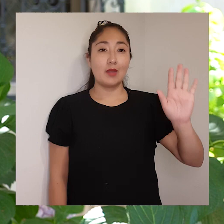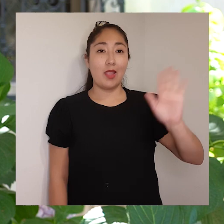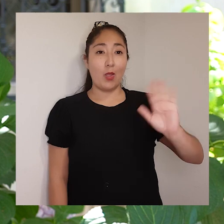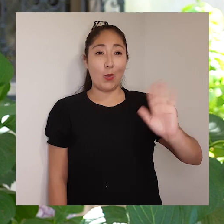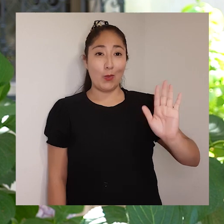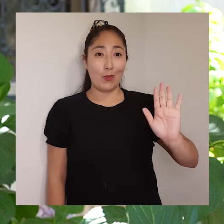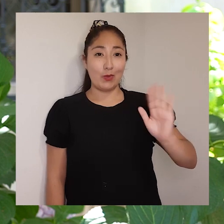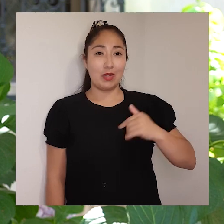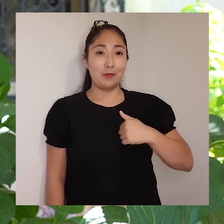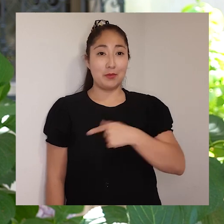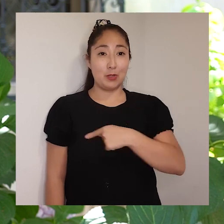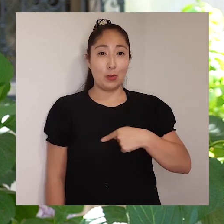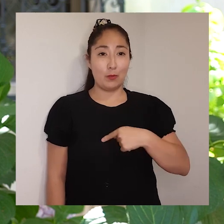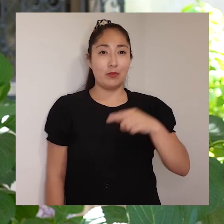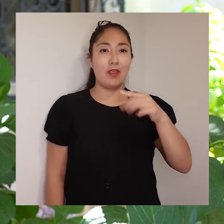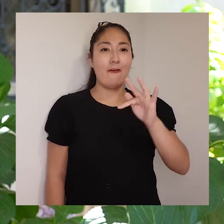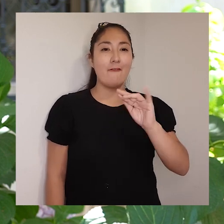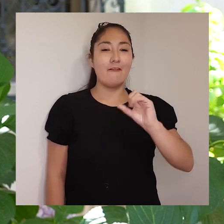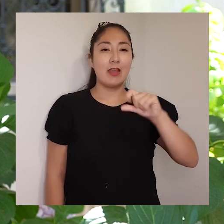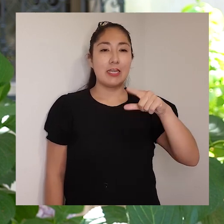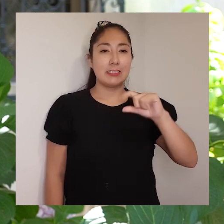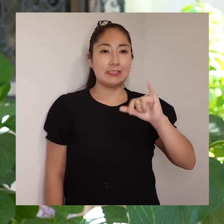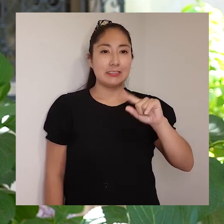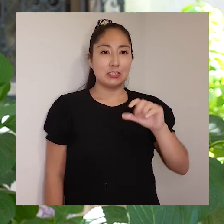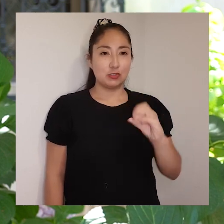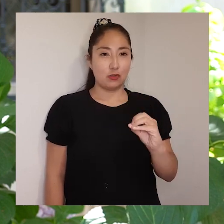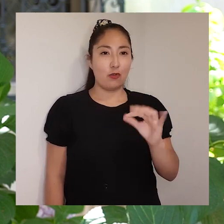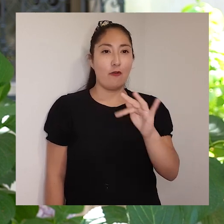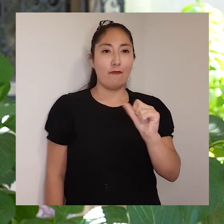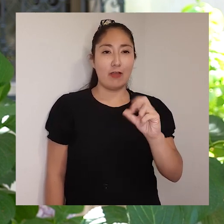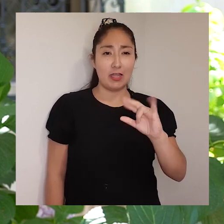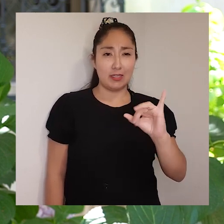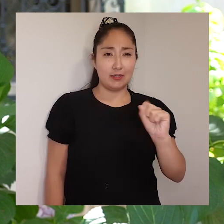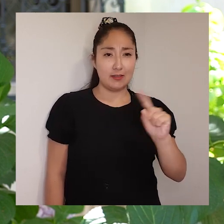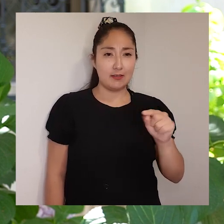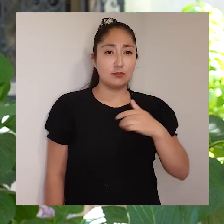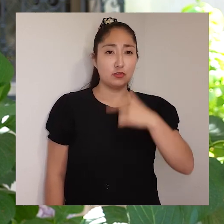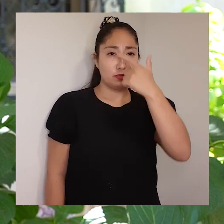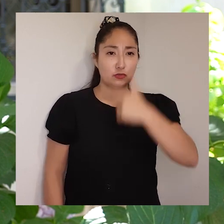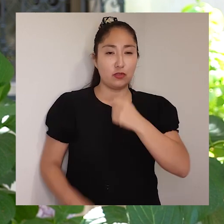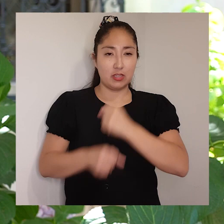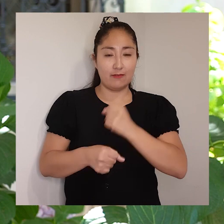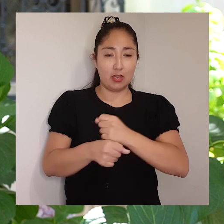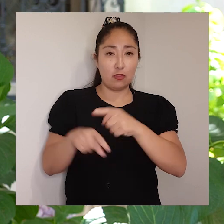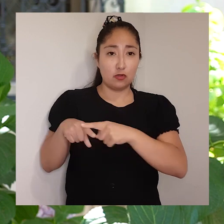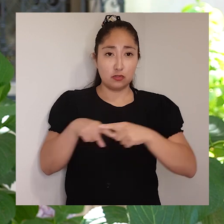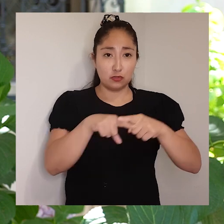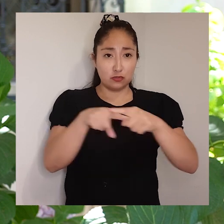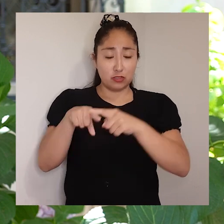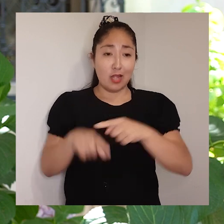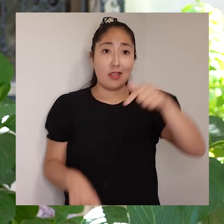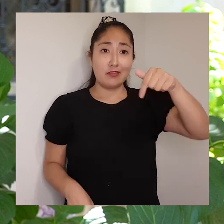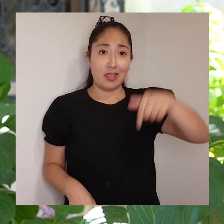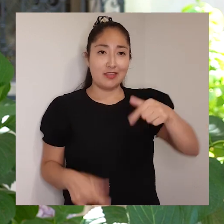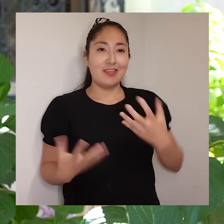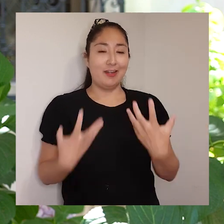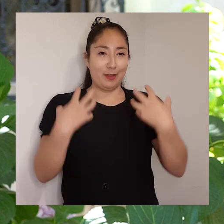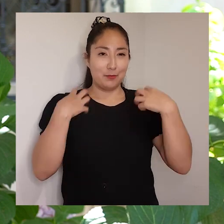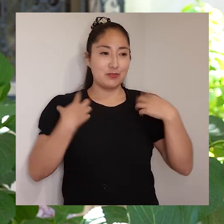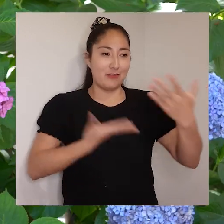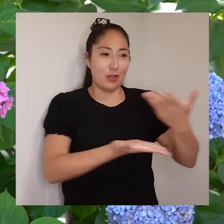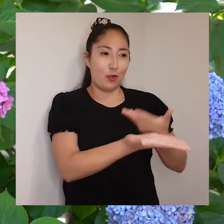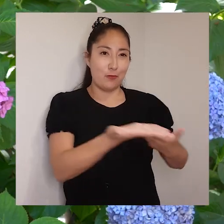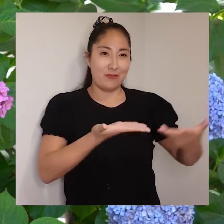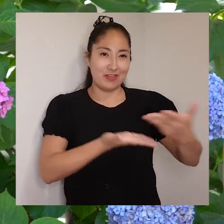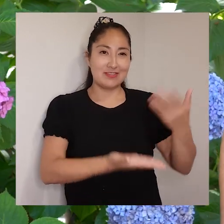Hola, buenas. Mi nombre es Francisco Farías Mancilla. Soy trabajador social y acá en Alberto Hurtado soy encargado de convivencia